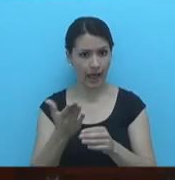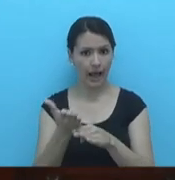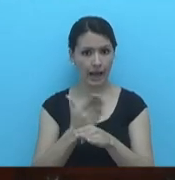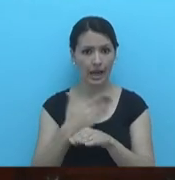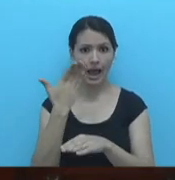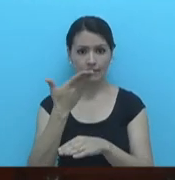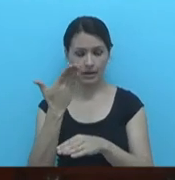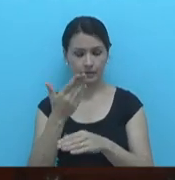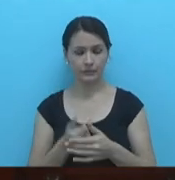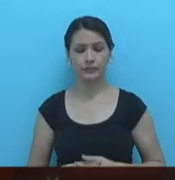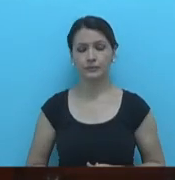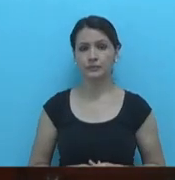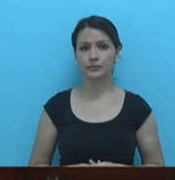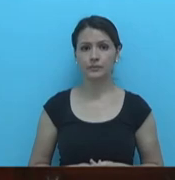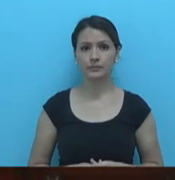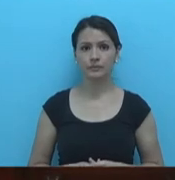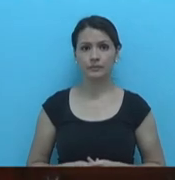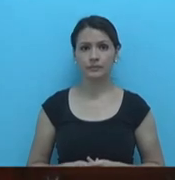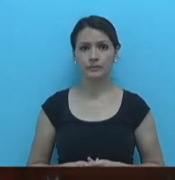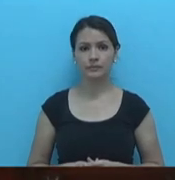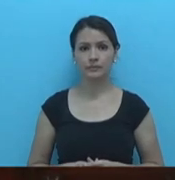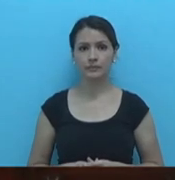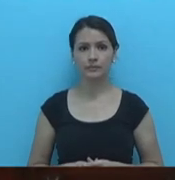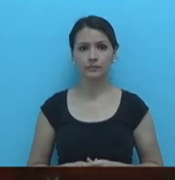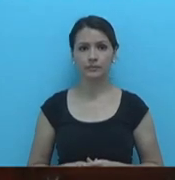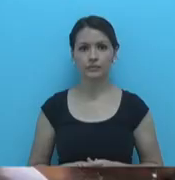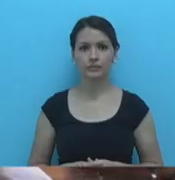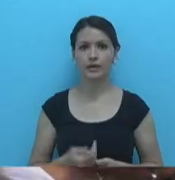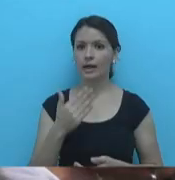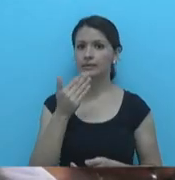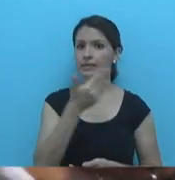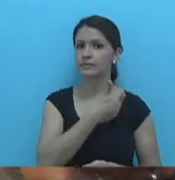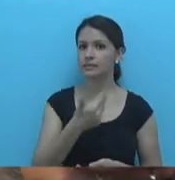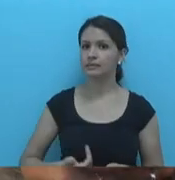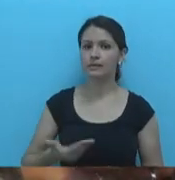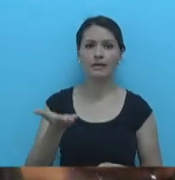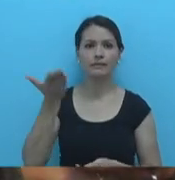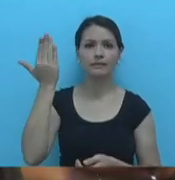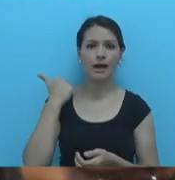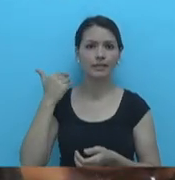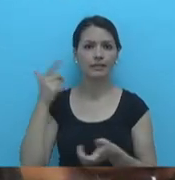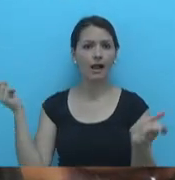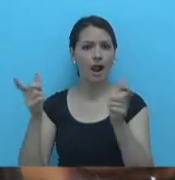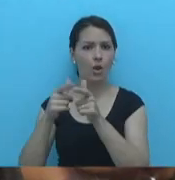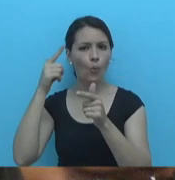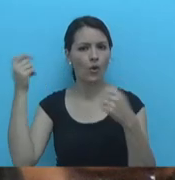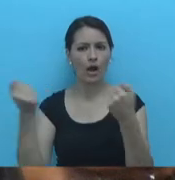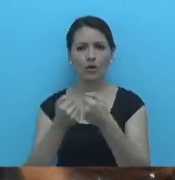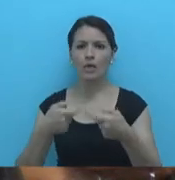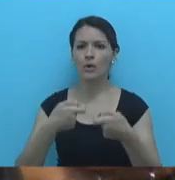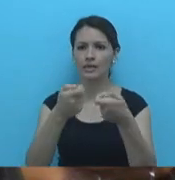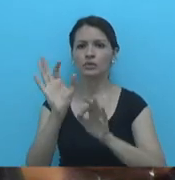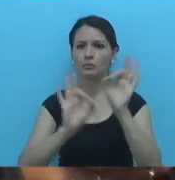Diputado Del Frade. Gracias, señor presidente. Tal como lo acordamos en labor parlamentaria, para dar ingreso a un